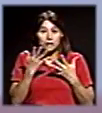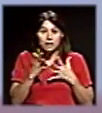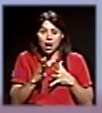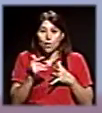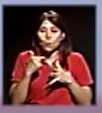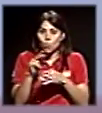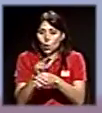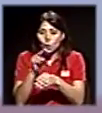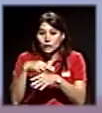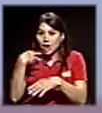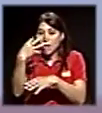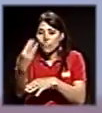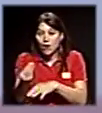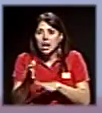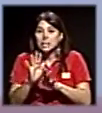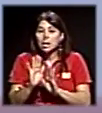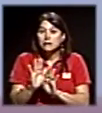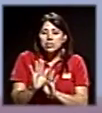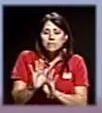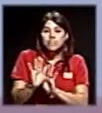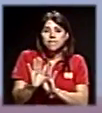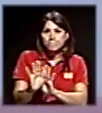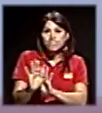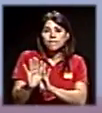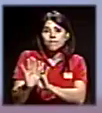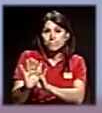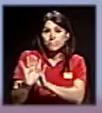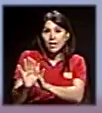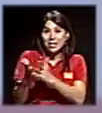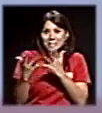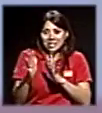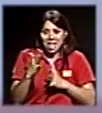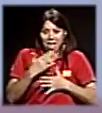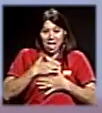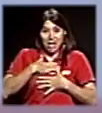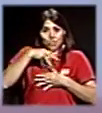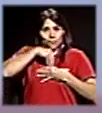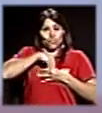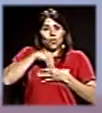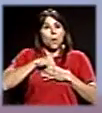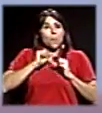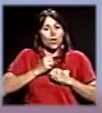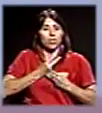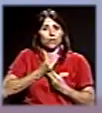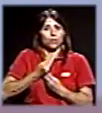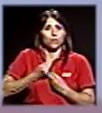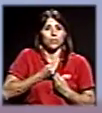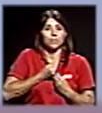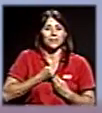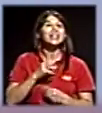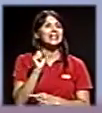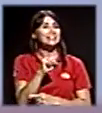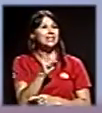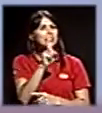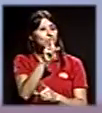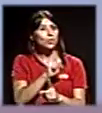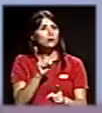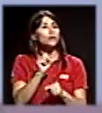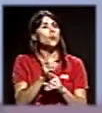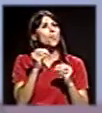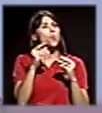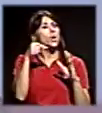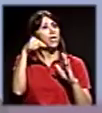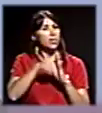libertad gracias al lo que estás generando por tu propia práctica ver claro si es muy crítico si es muy crítico ni modo Pero si no